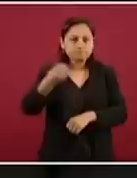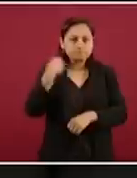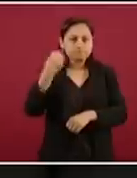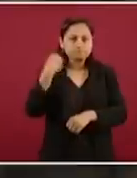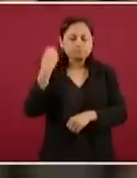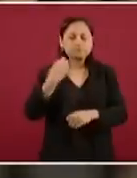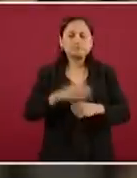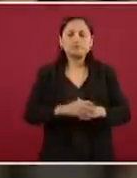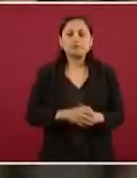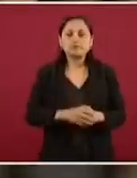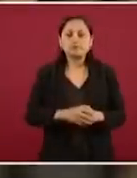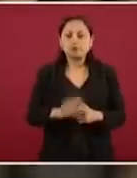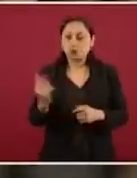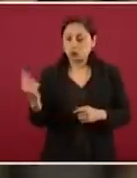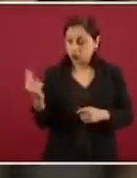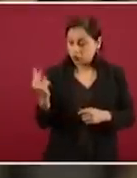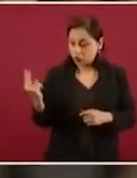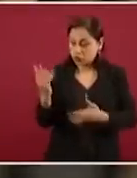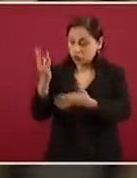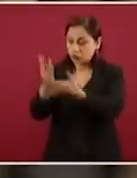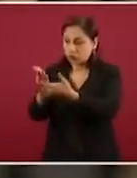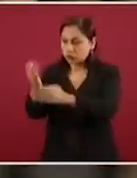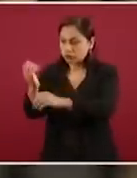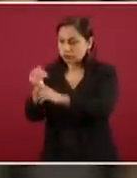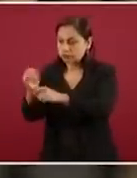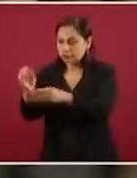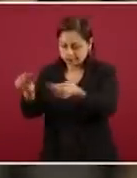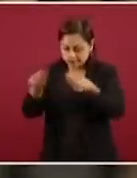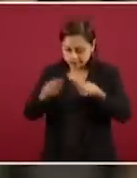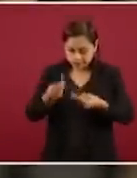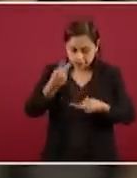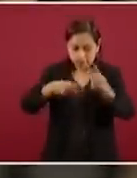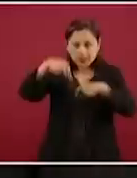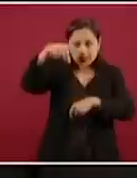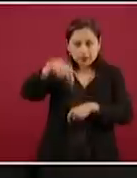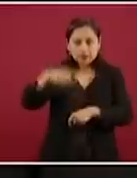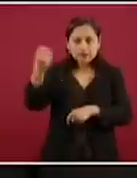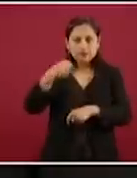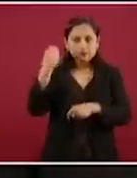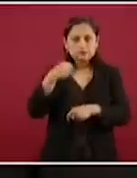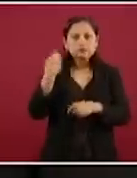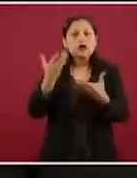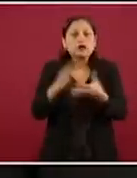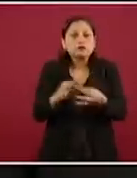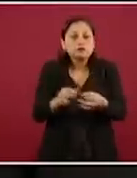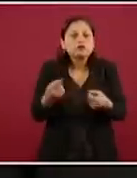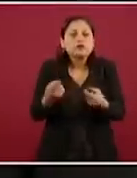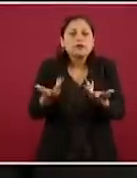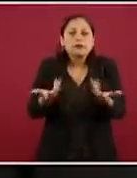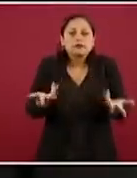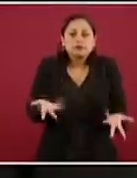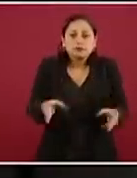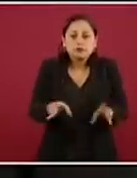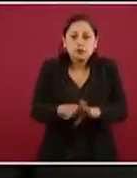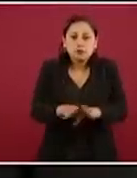que ellos nos digan qué se va a hacer